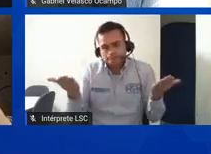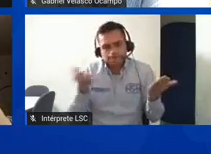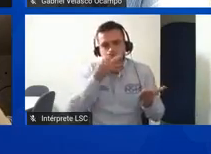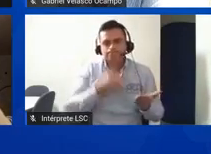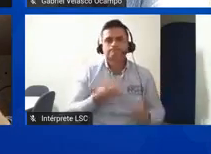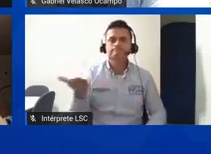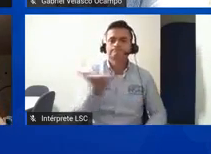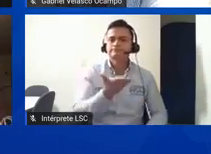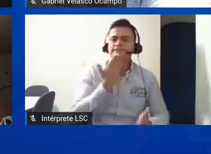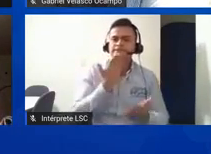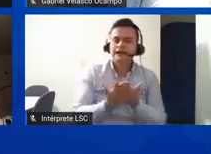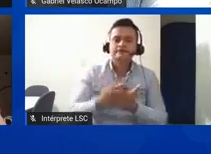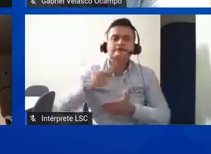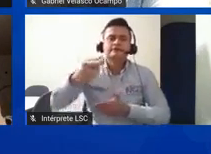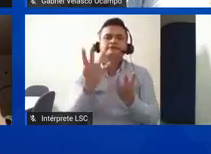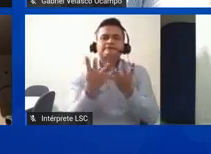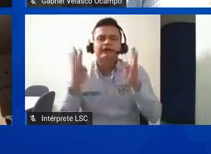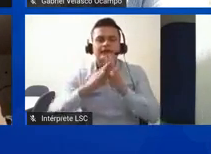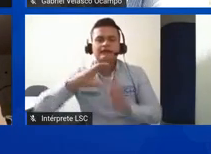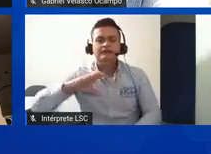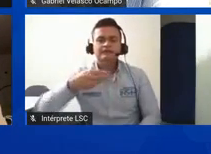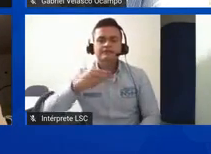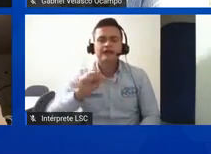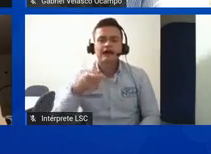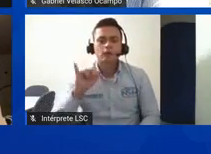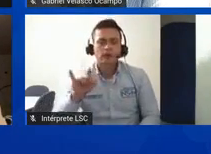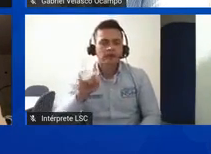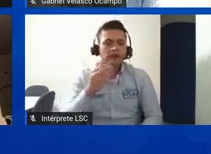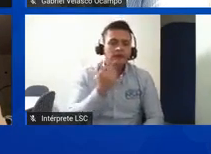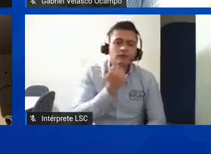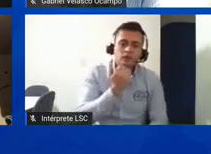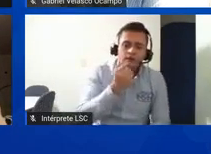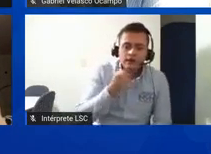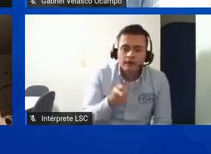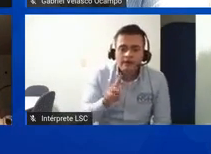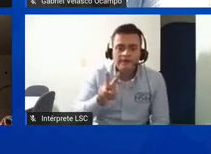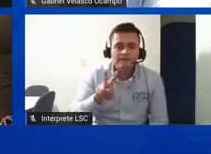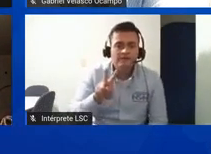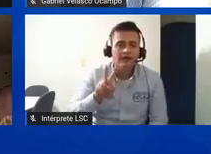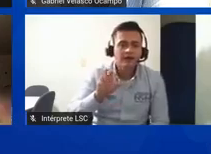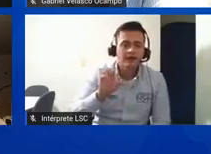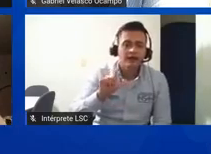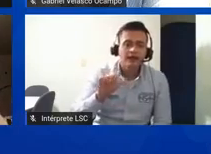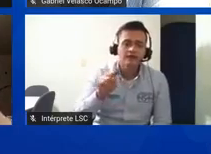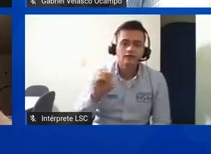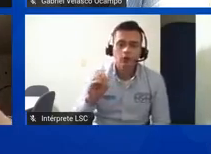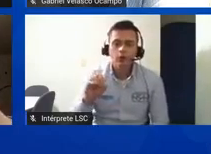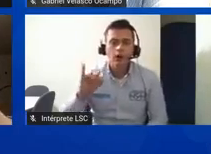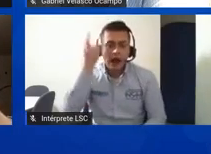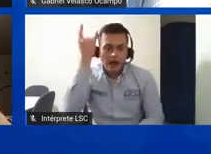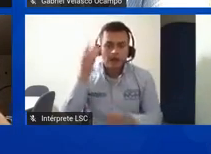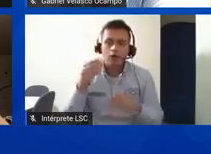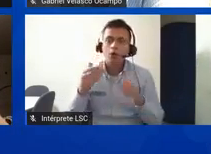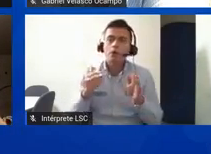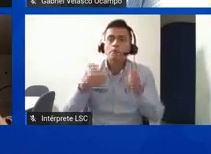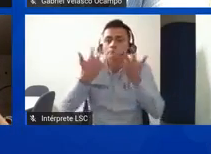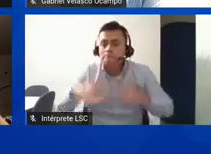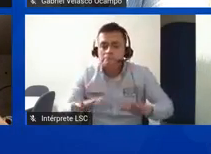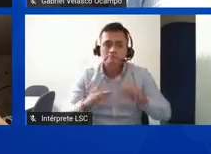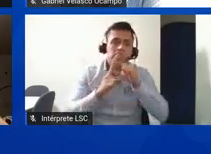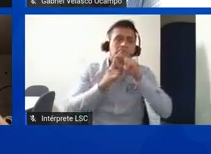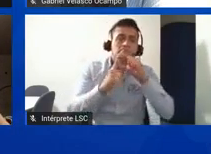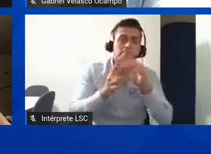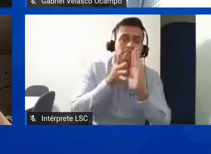gracias, senadora Chagüí. No sé si el senador Velasco tiene una palabra de cierre para la comunidad. Ya son